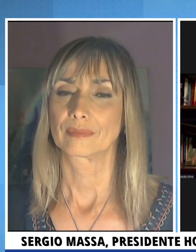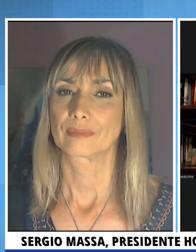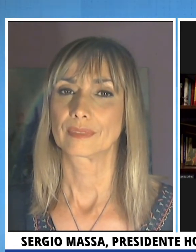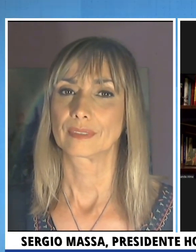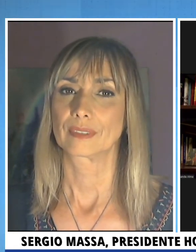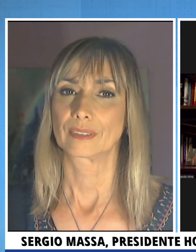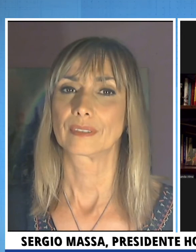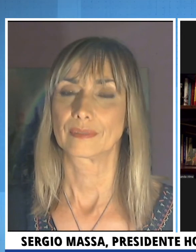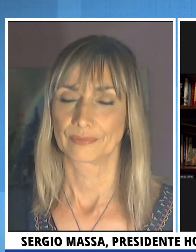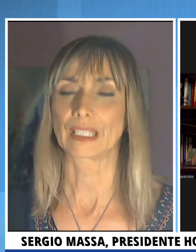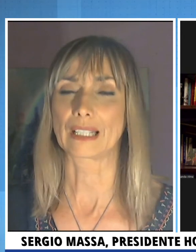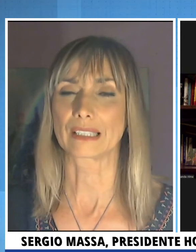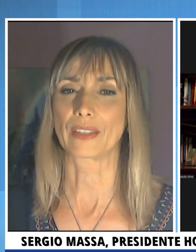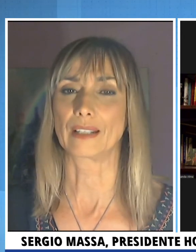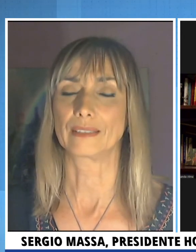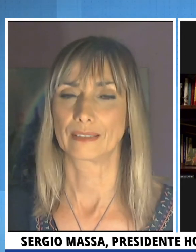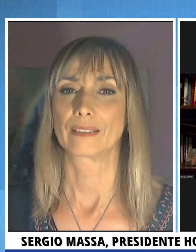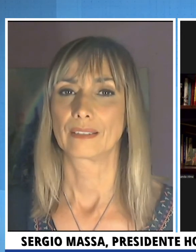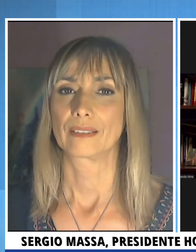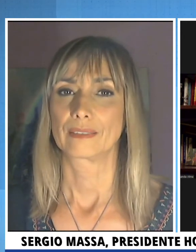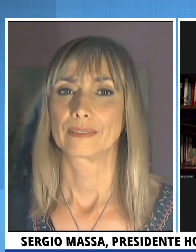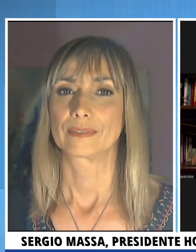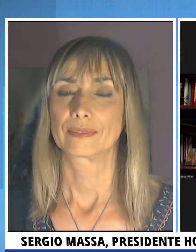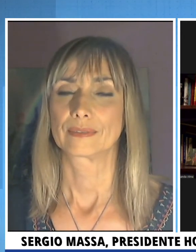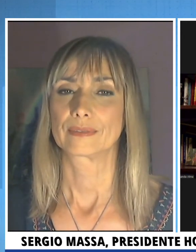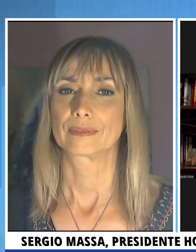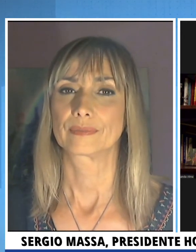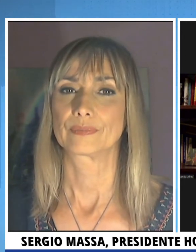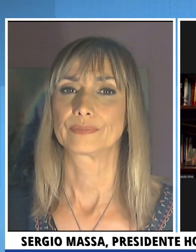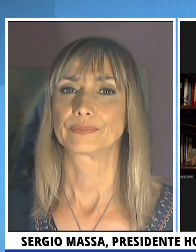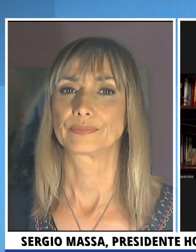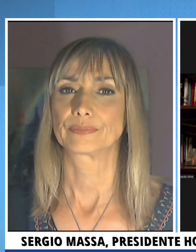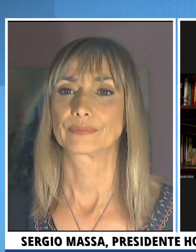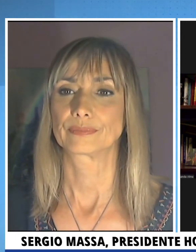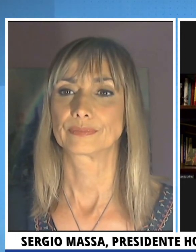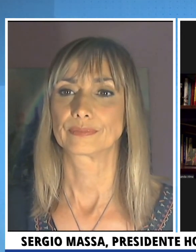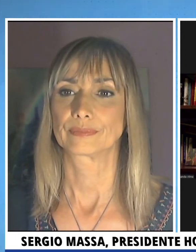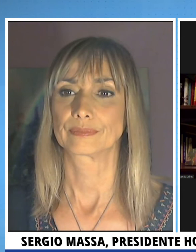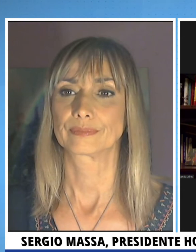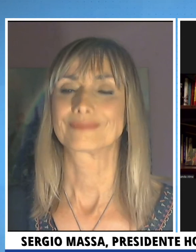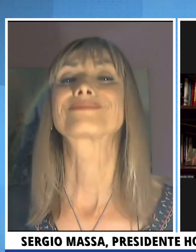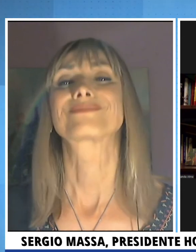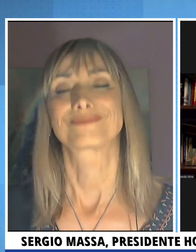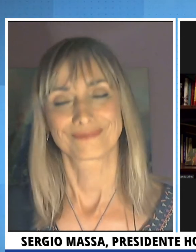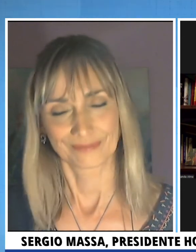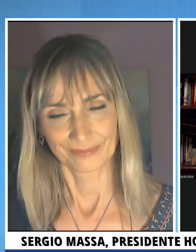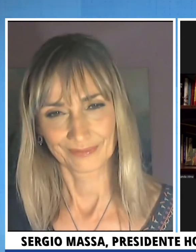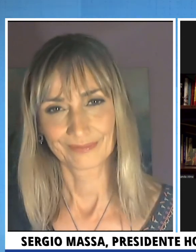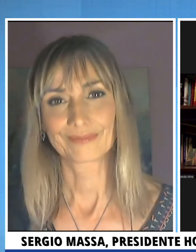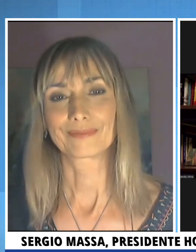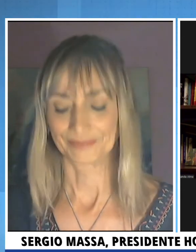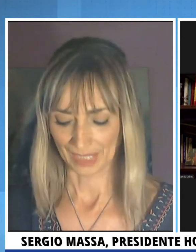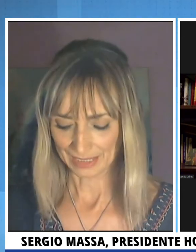de tipo federal, ¿no es cierto? Como bien decía Amanda, Friedrich hoy no es competente para atender este tipo de